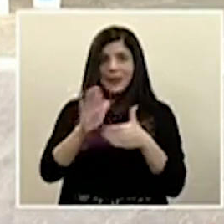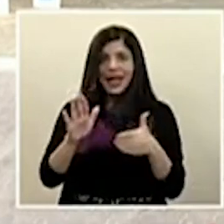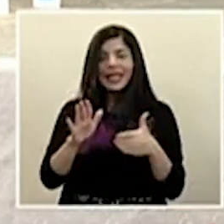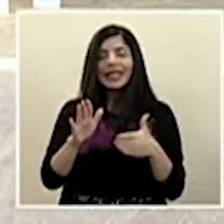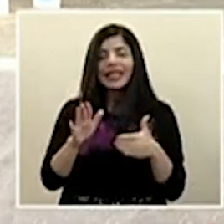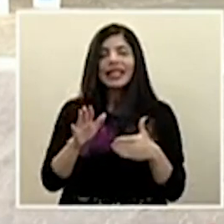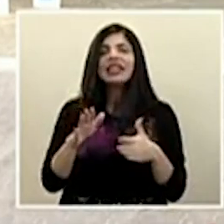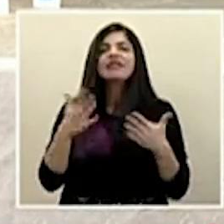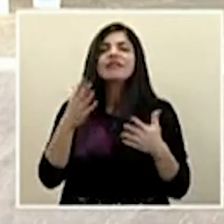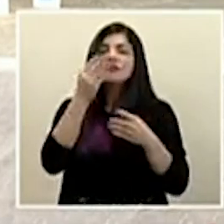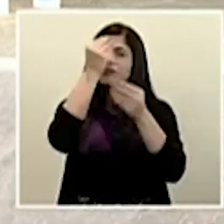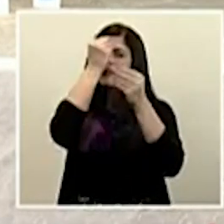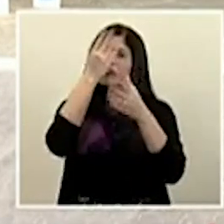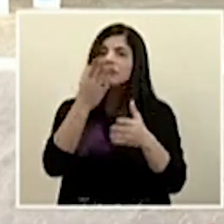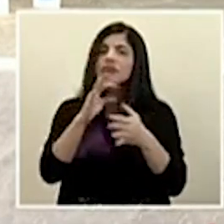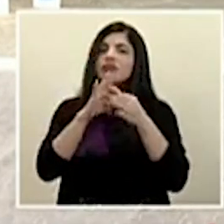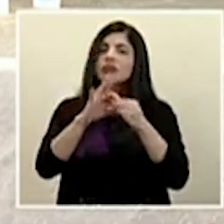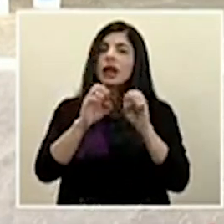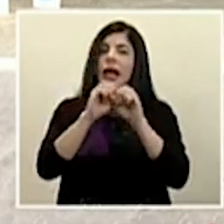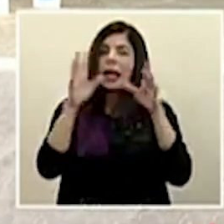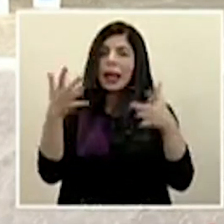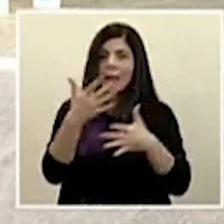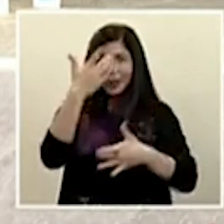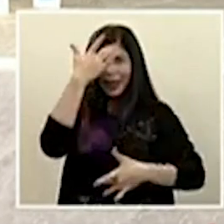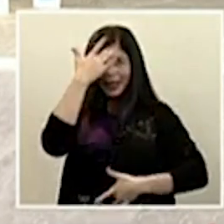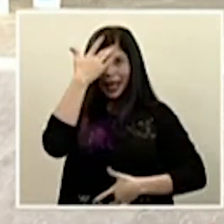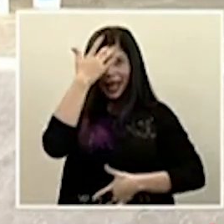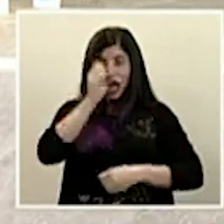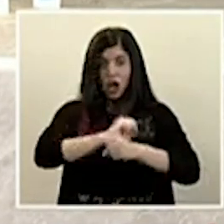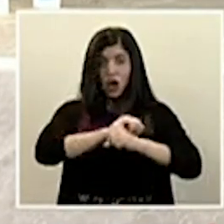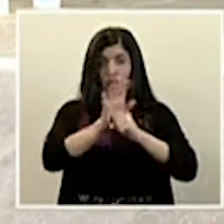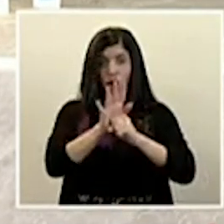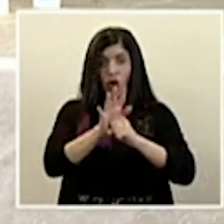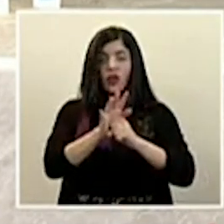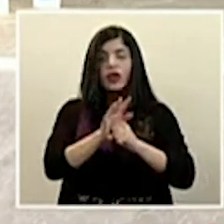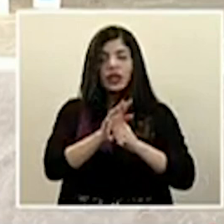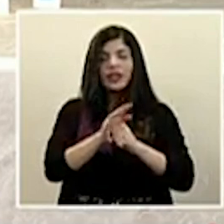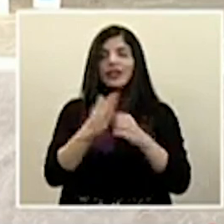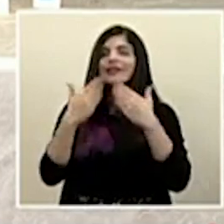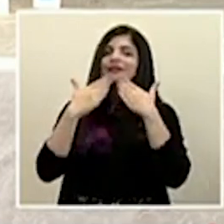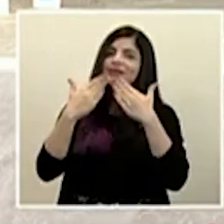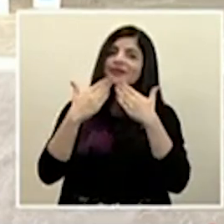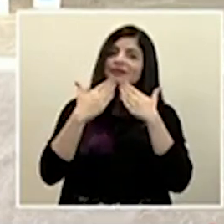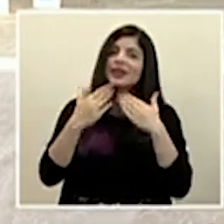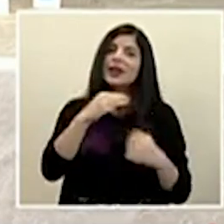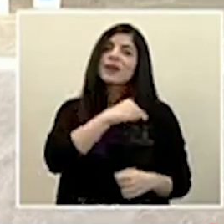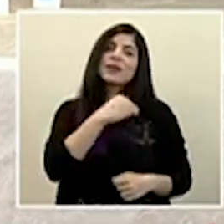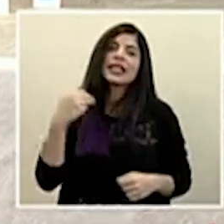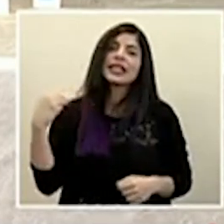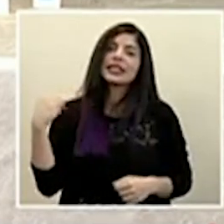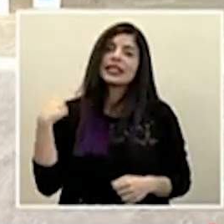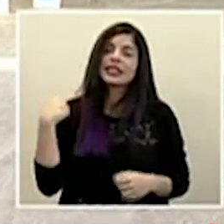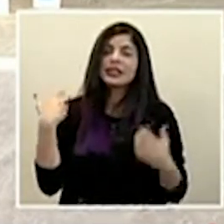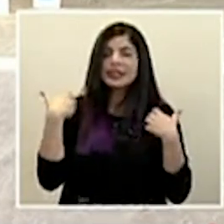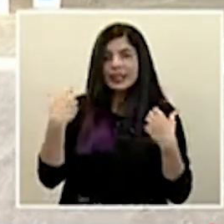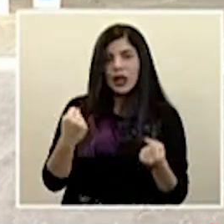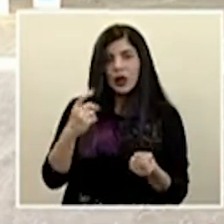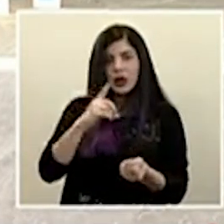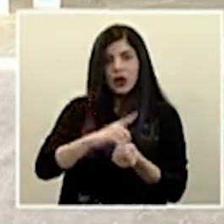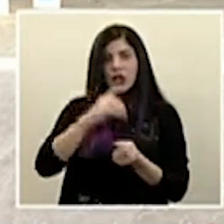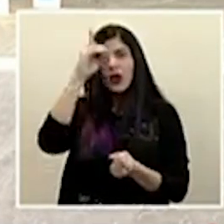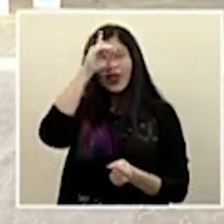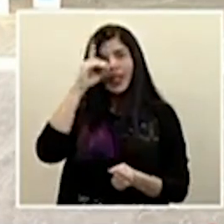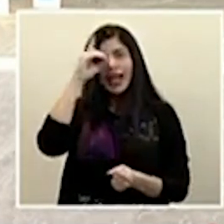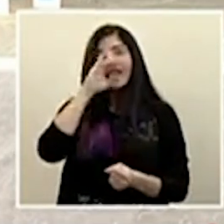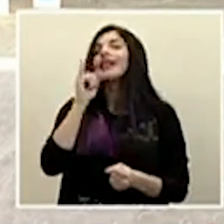que es el reporte epidemiológico por COVID-19. Agradecemos al ministro de Salud, el doctor Daniel